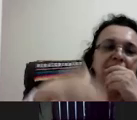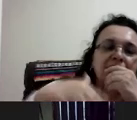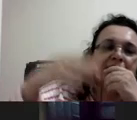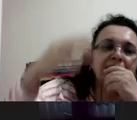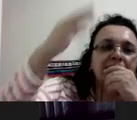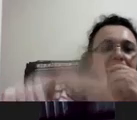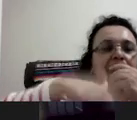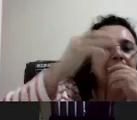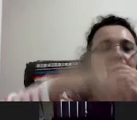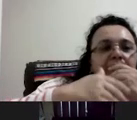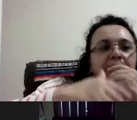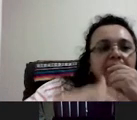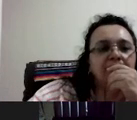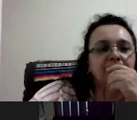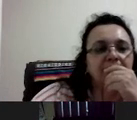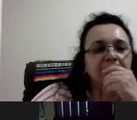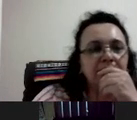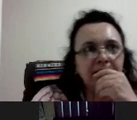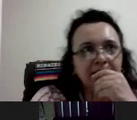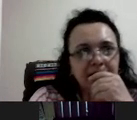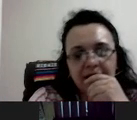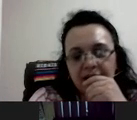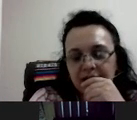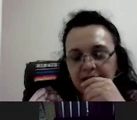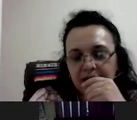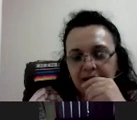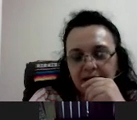Ahora ustedes tienen la ventaja de que pueden bajar las lyrics